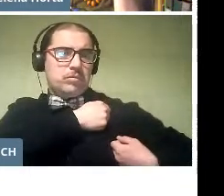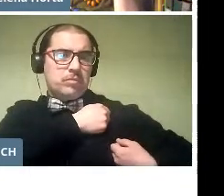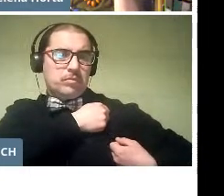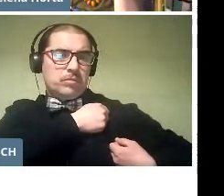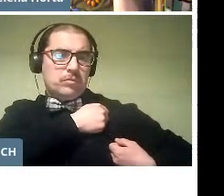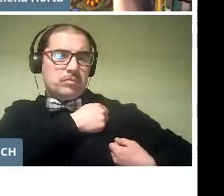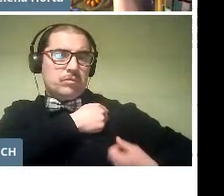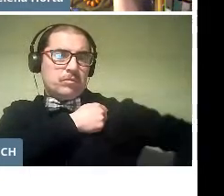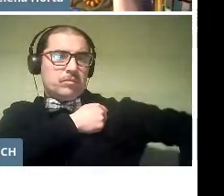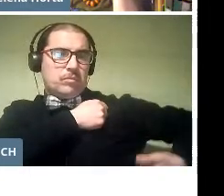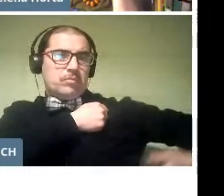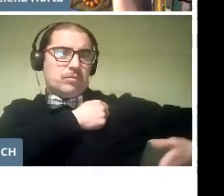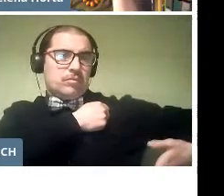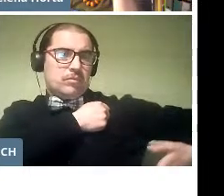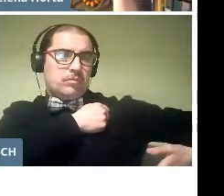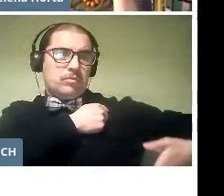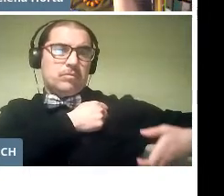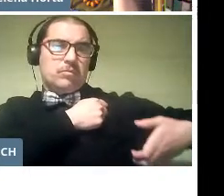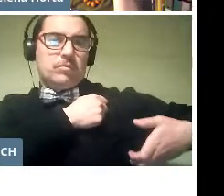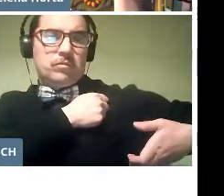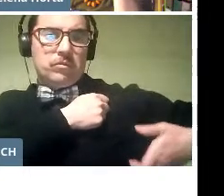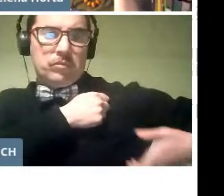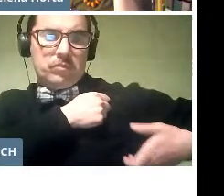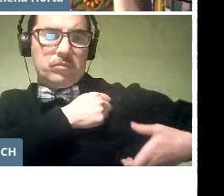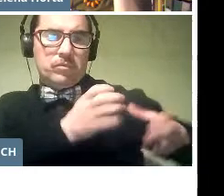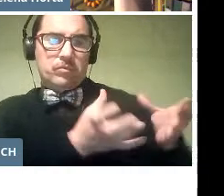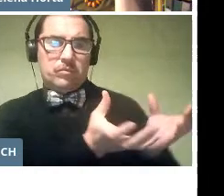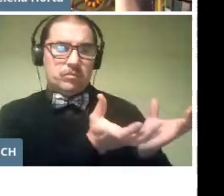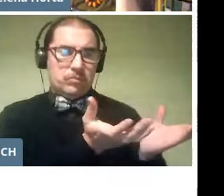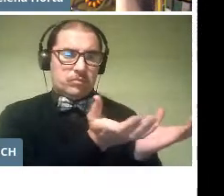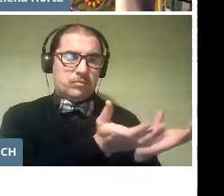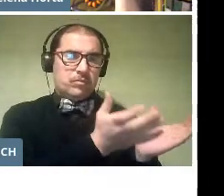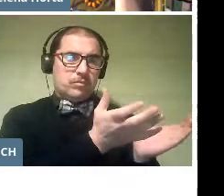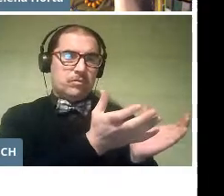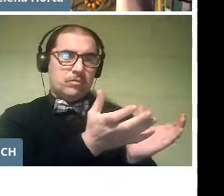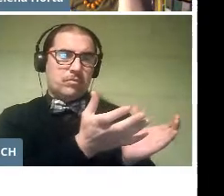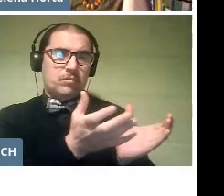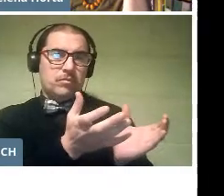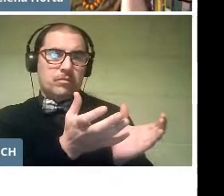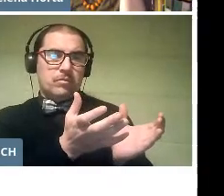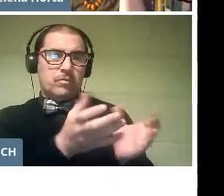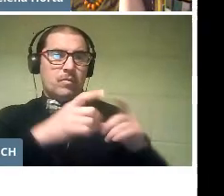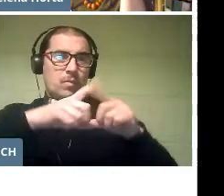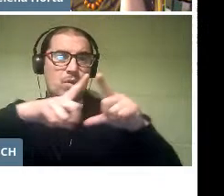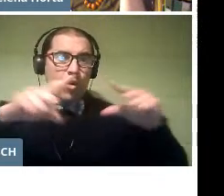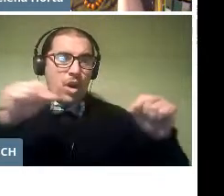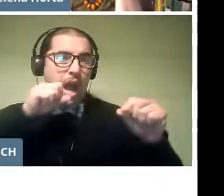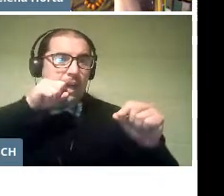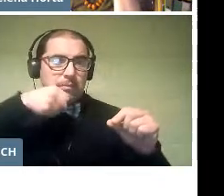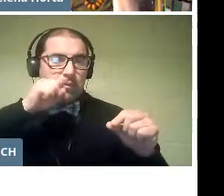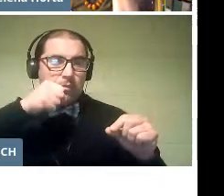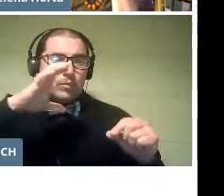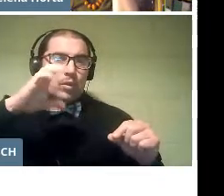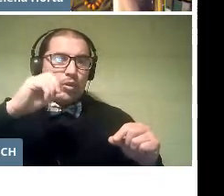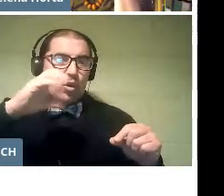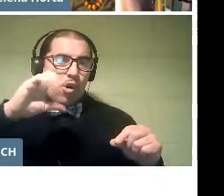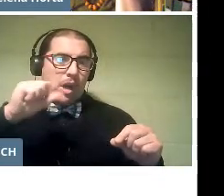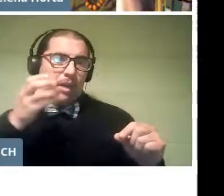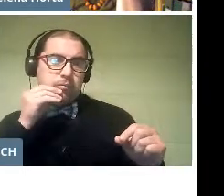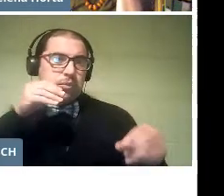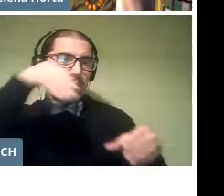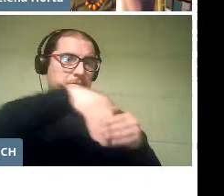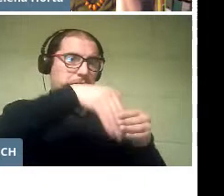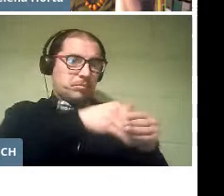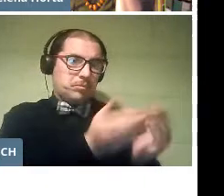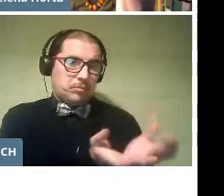una bolsa especialmente diseñada para contener hojas de coca y